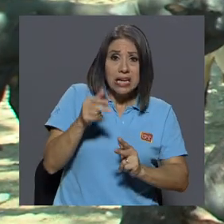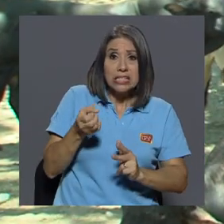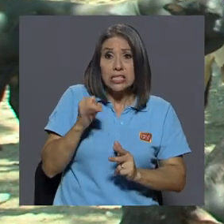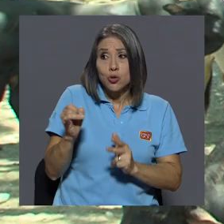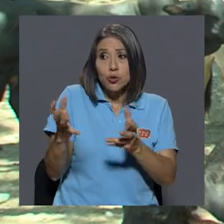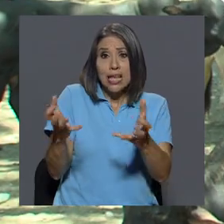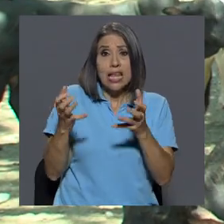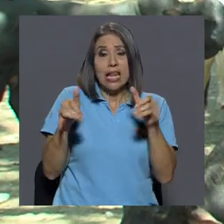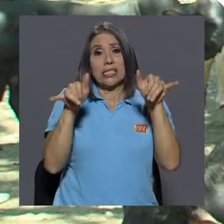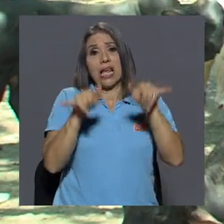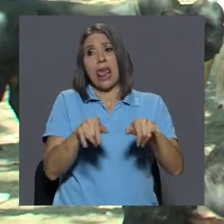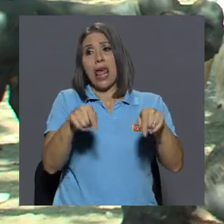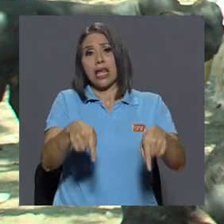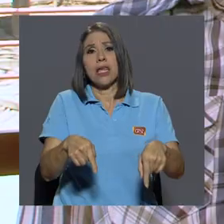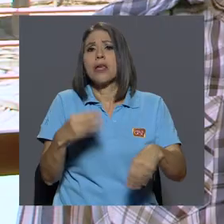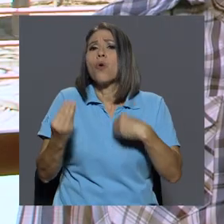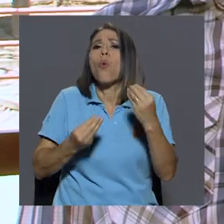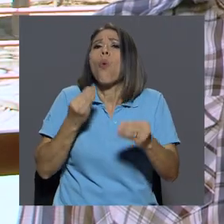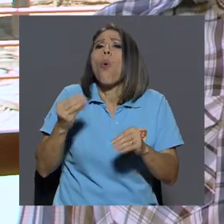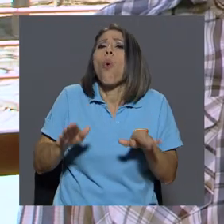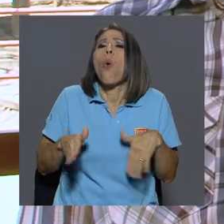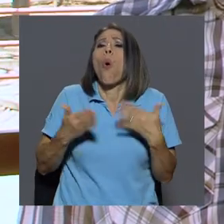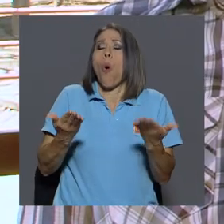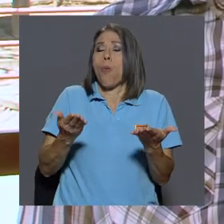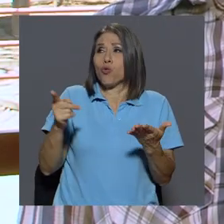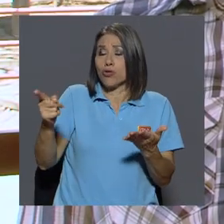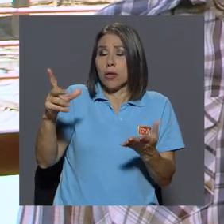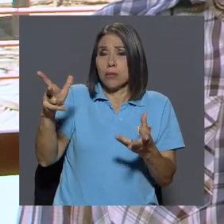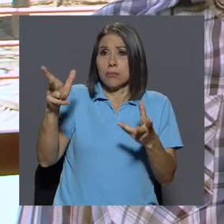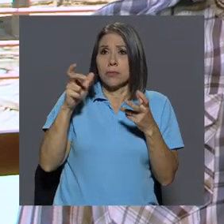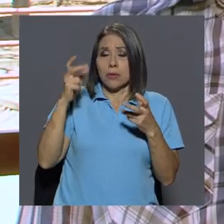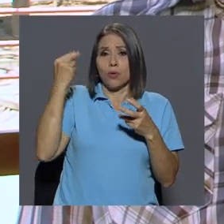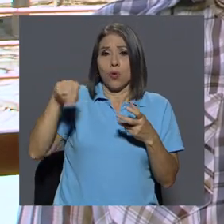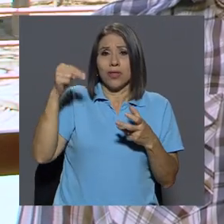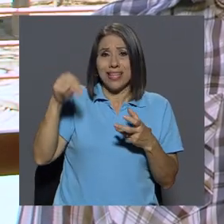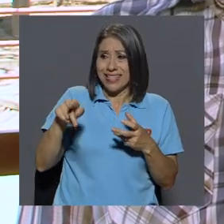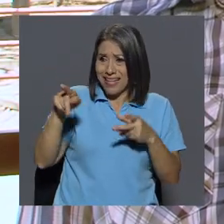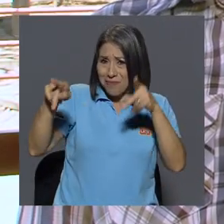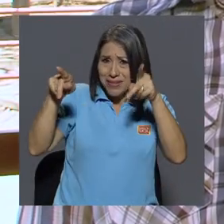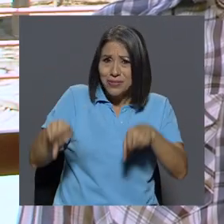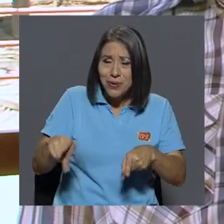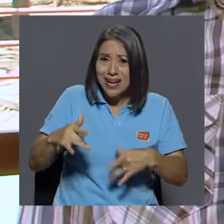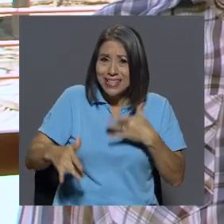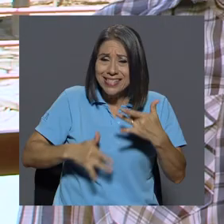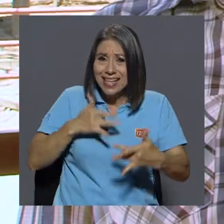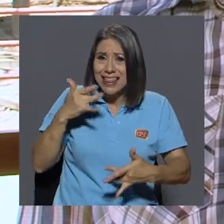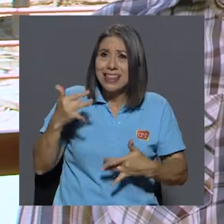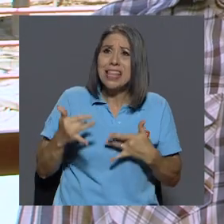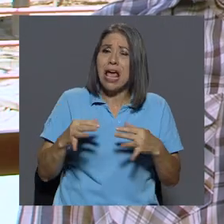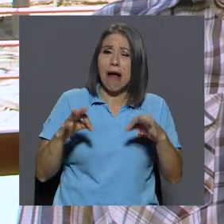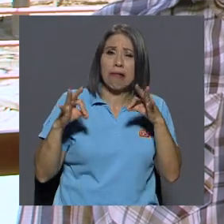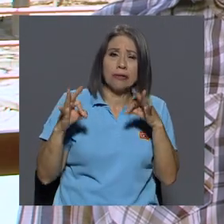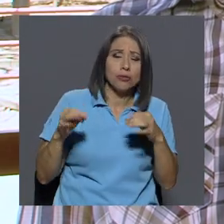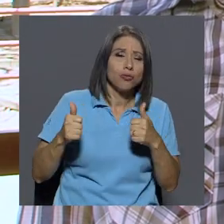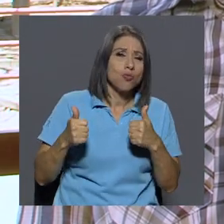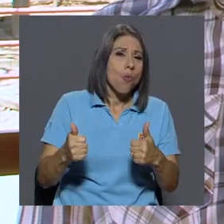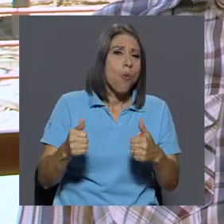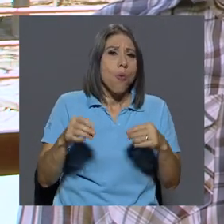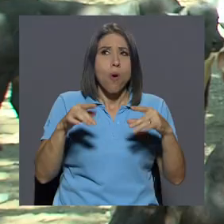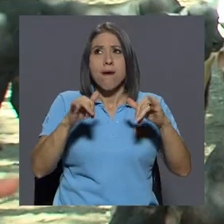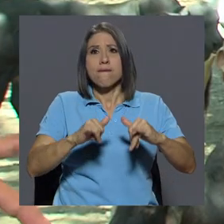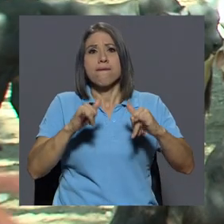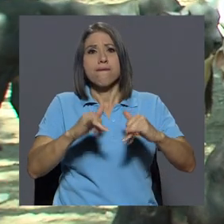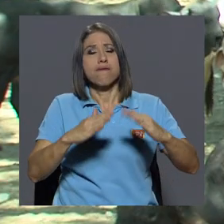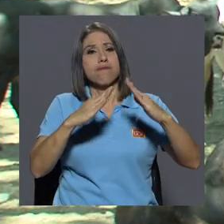¿Cómo le llega esa noticia a una persona que se sentía como pez en el agua y que luego